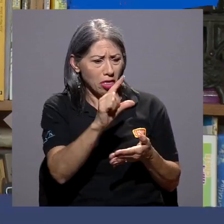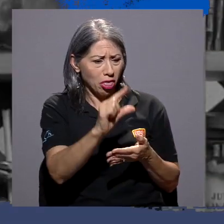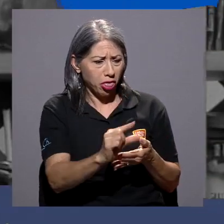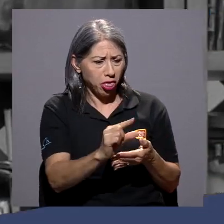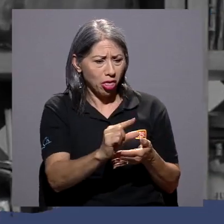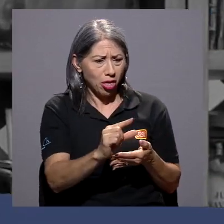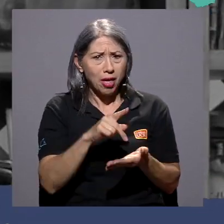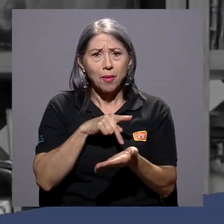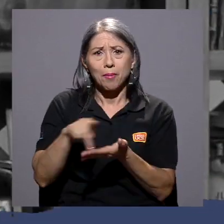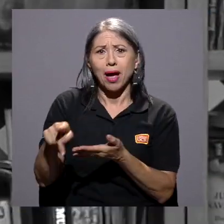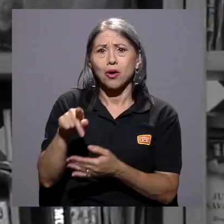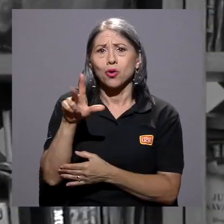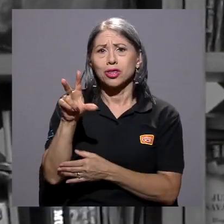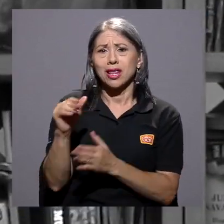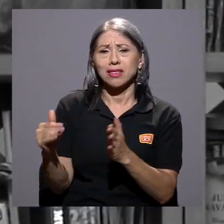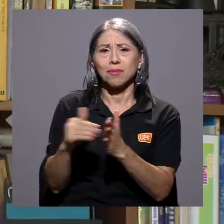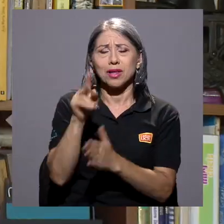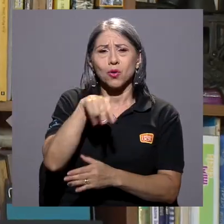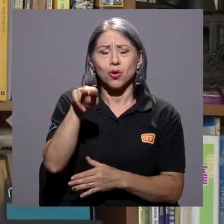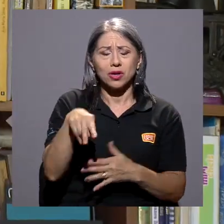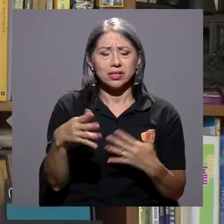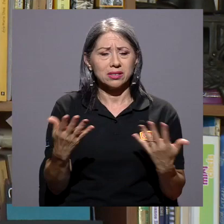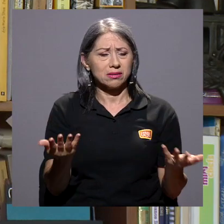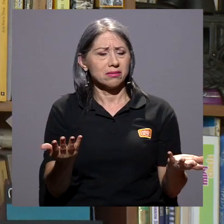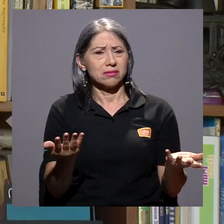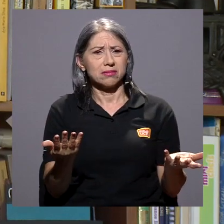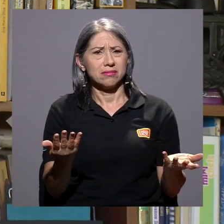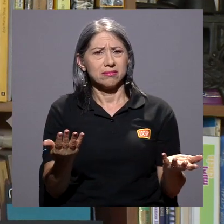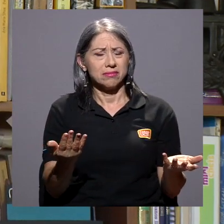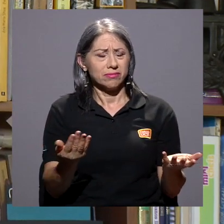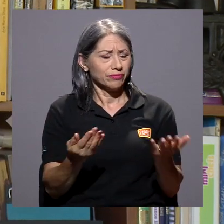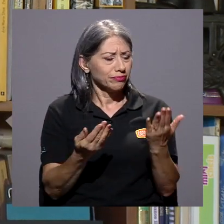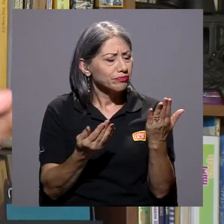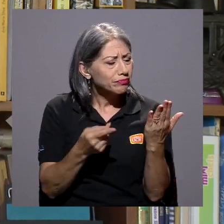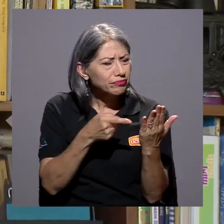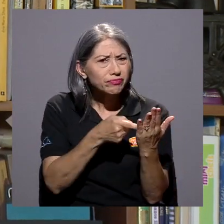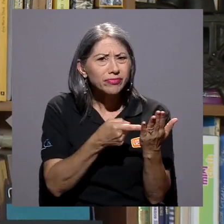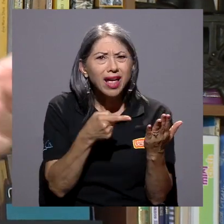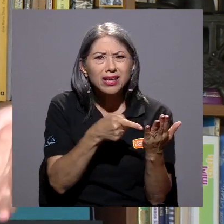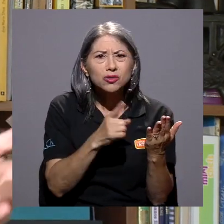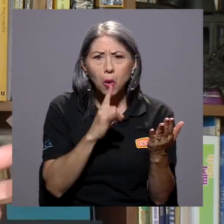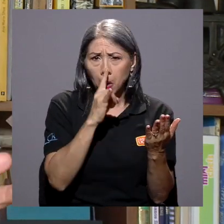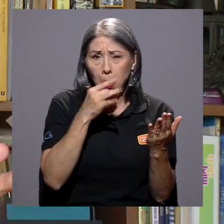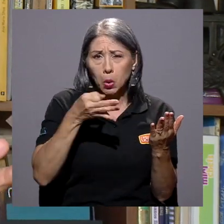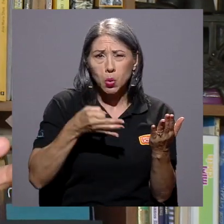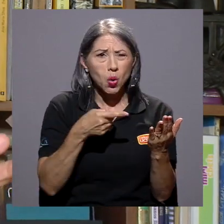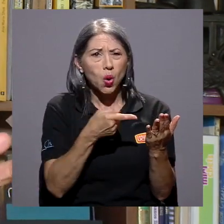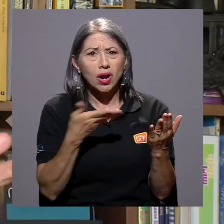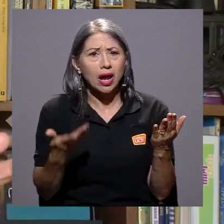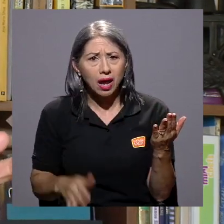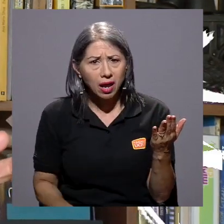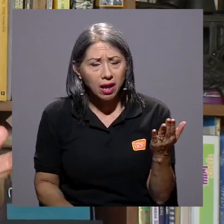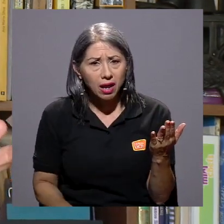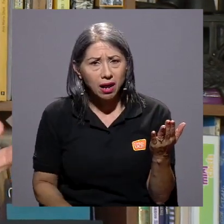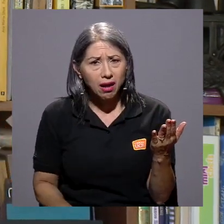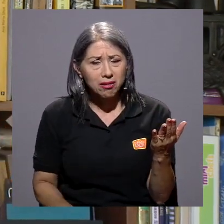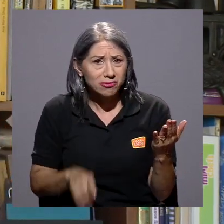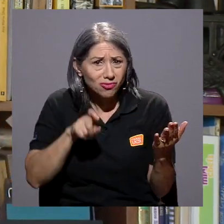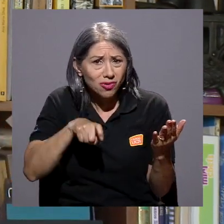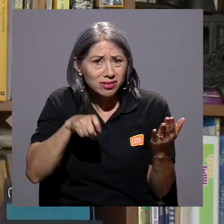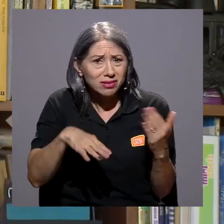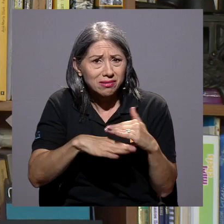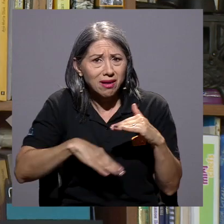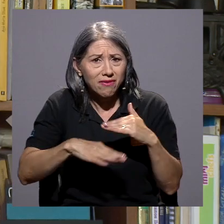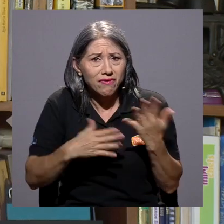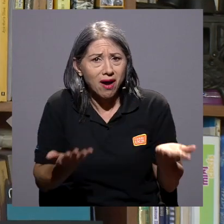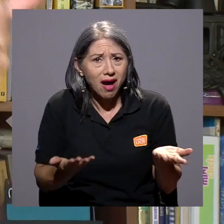cosas, pagué 30.000 colones. Y uno piensa, bueno, ¿qué de lo que compré es un lujo, ¿verdad? O qué de lo